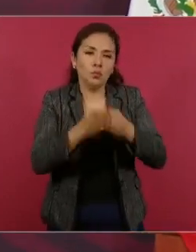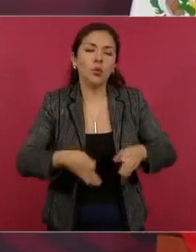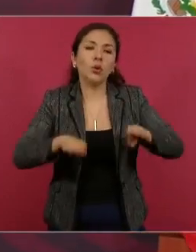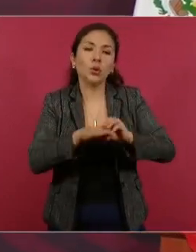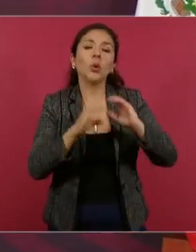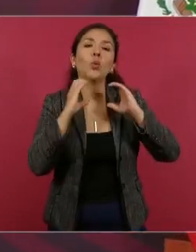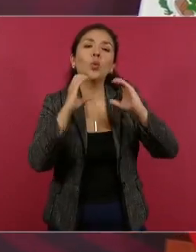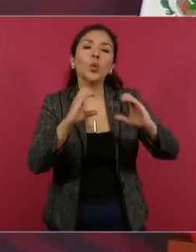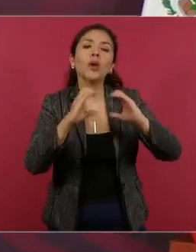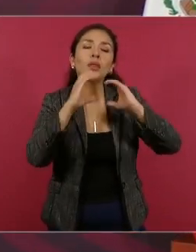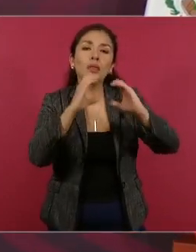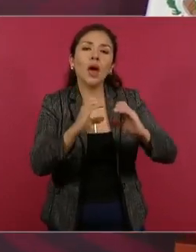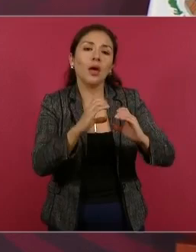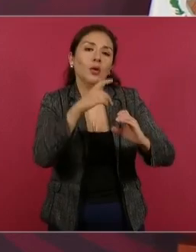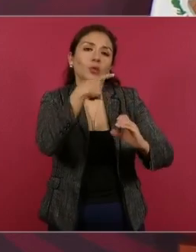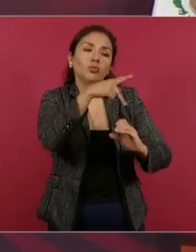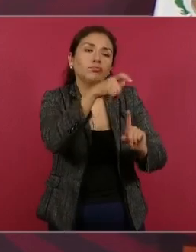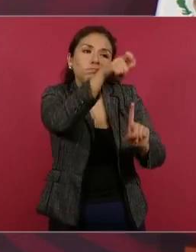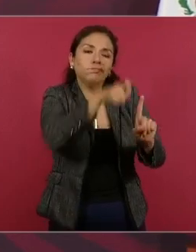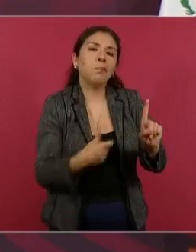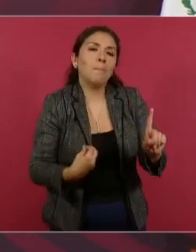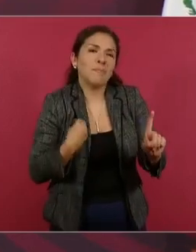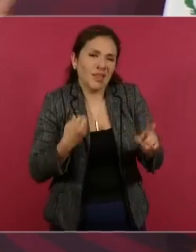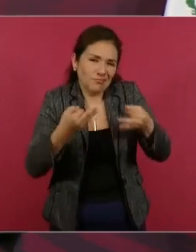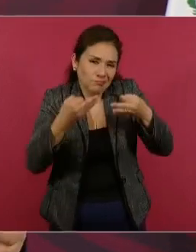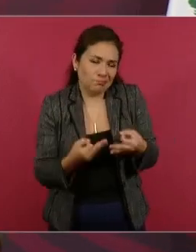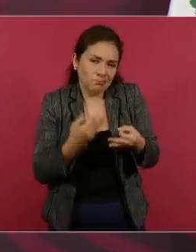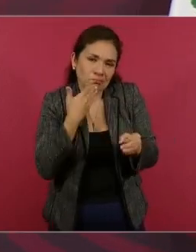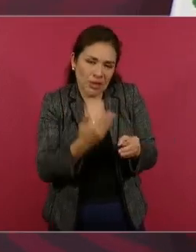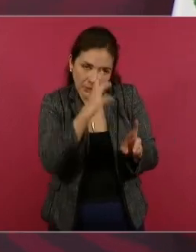importante cuidar la dignidad, o sea,